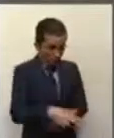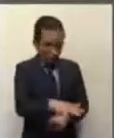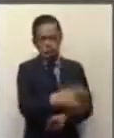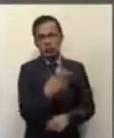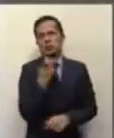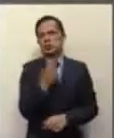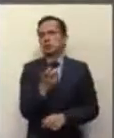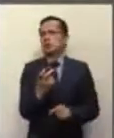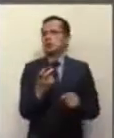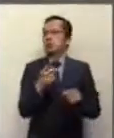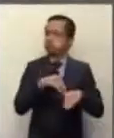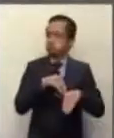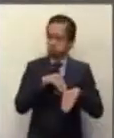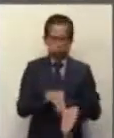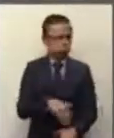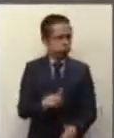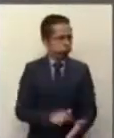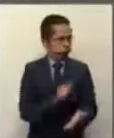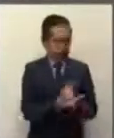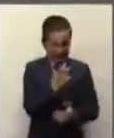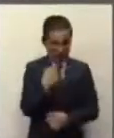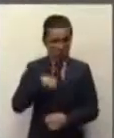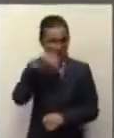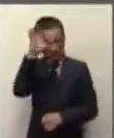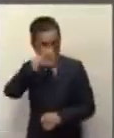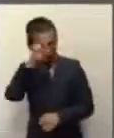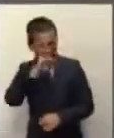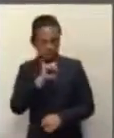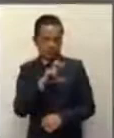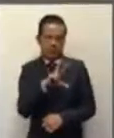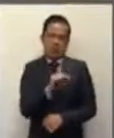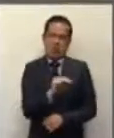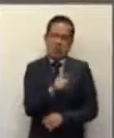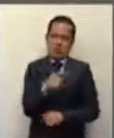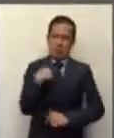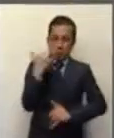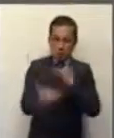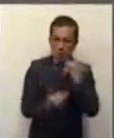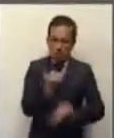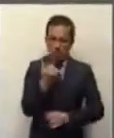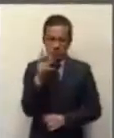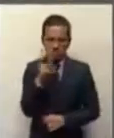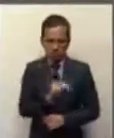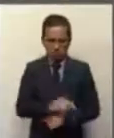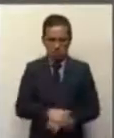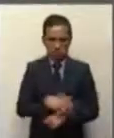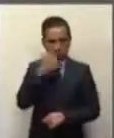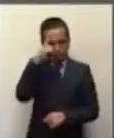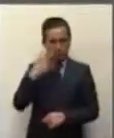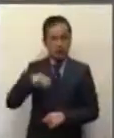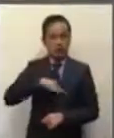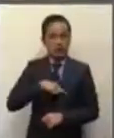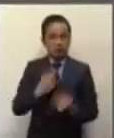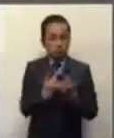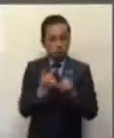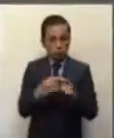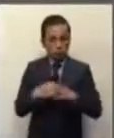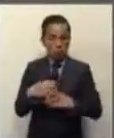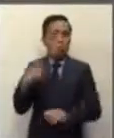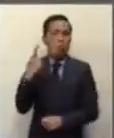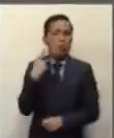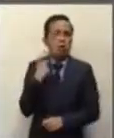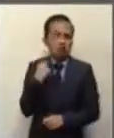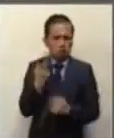absolutamente legal. No es una payasada, no es un juego. Para Morena, la opinión de la gente es la base de nuestro